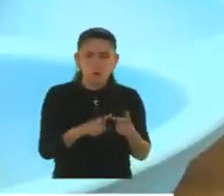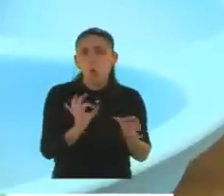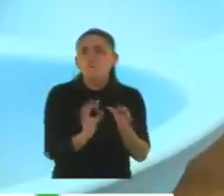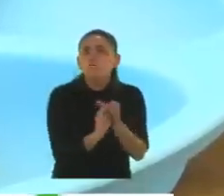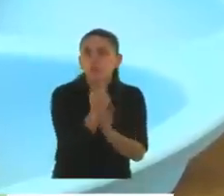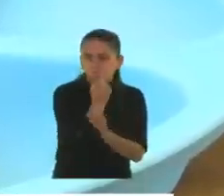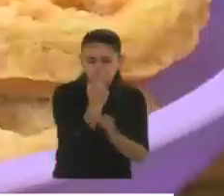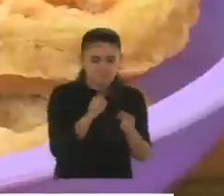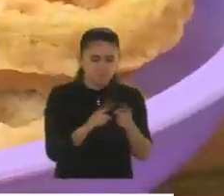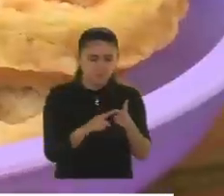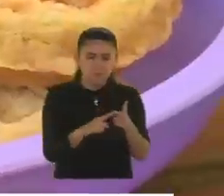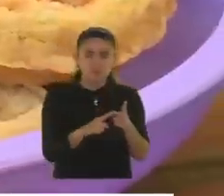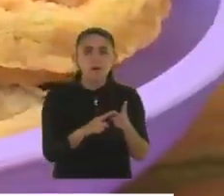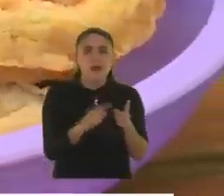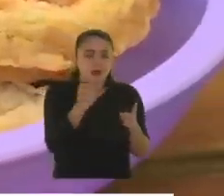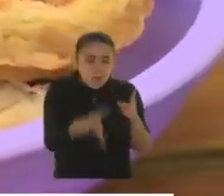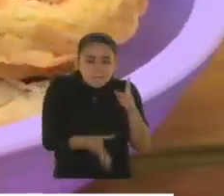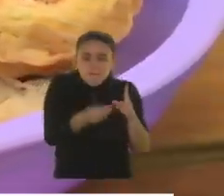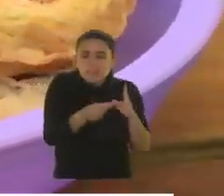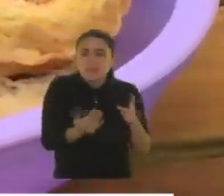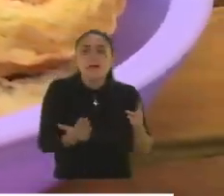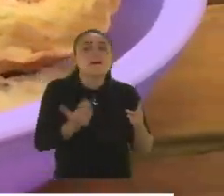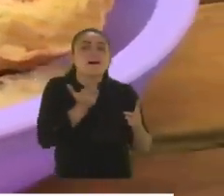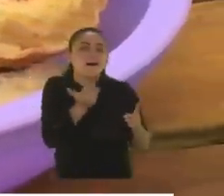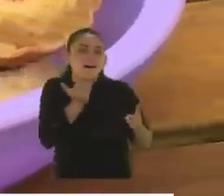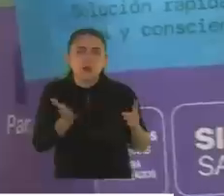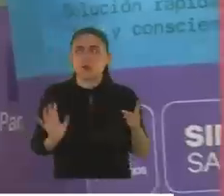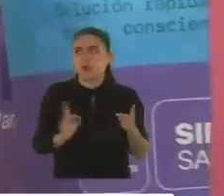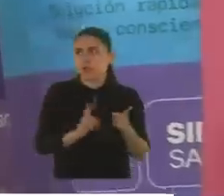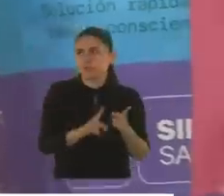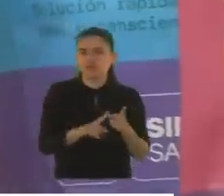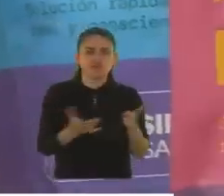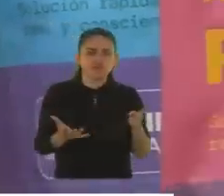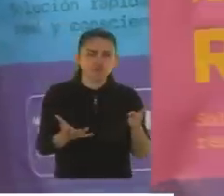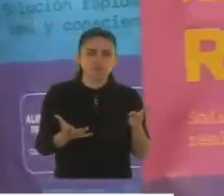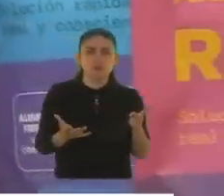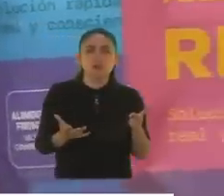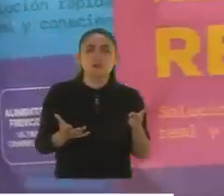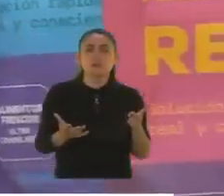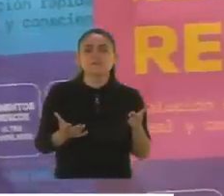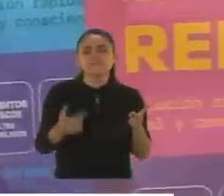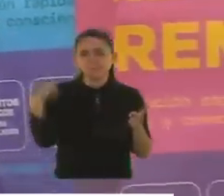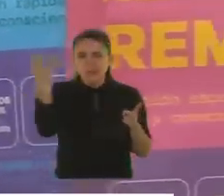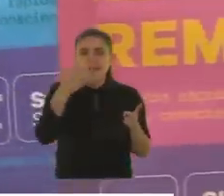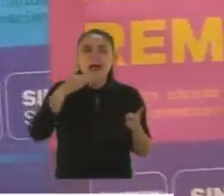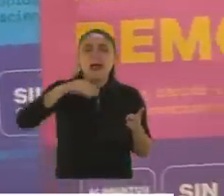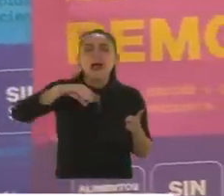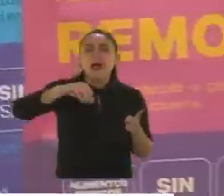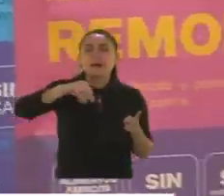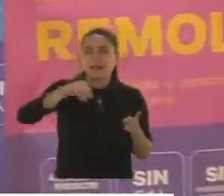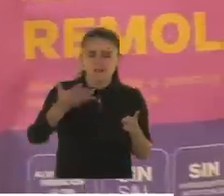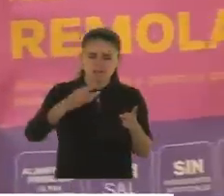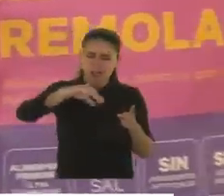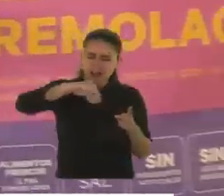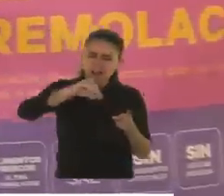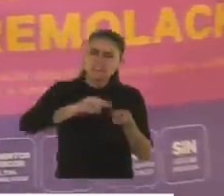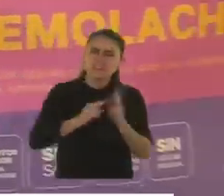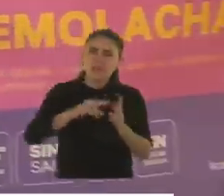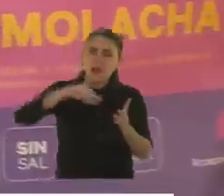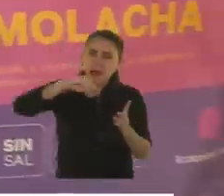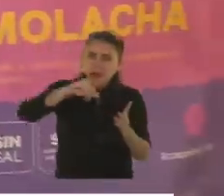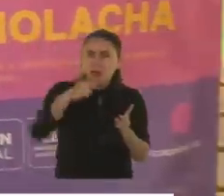verdura. Con un acompañamiento, que ese acompañamiento pues puede ser, digamos, que una harina, como popularmente se les llama. Esa harina pues puede venir en